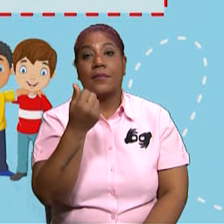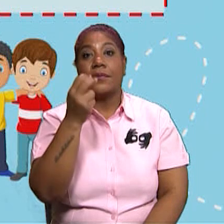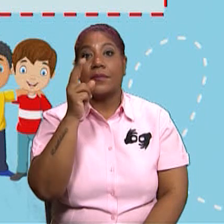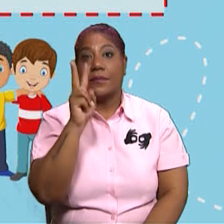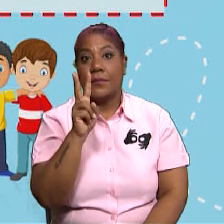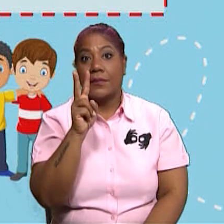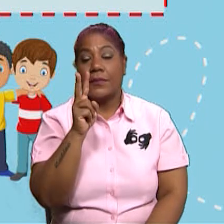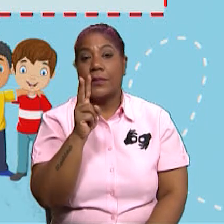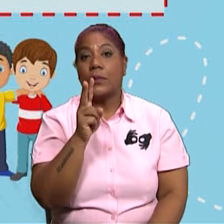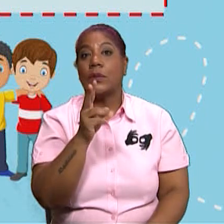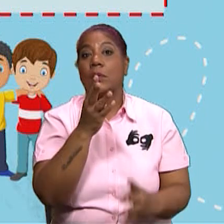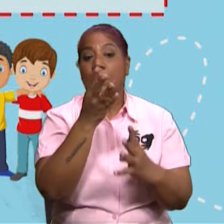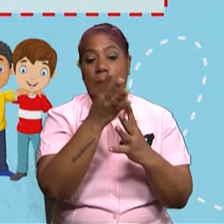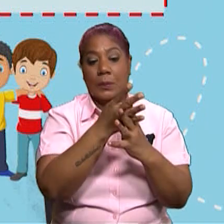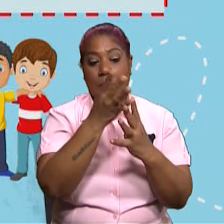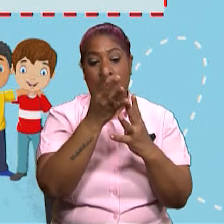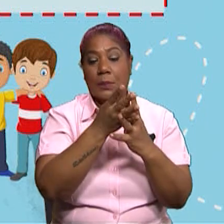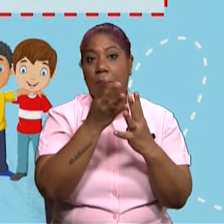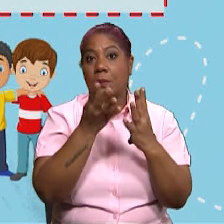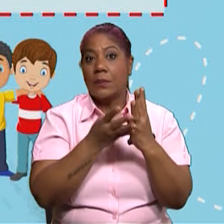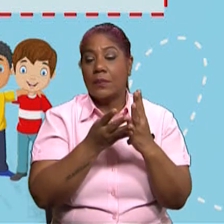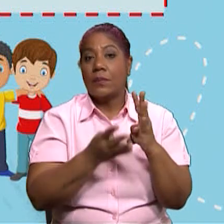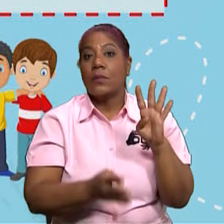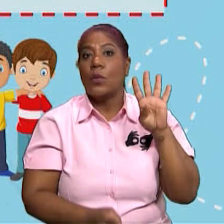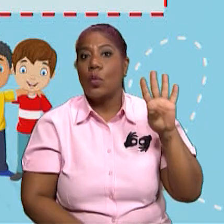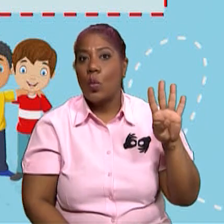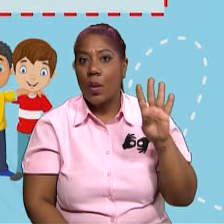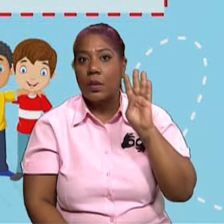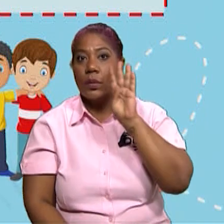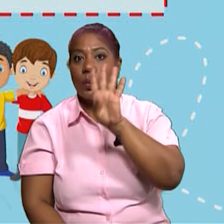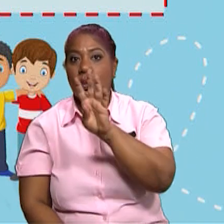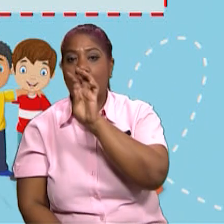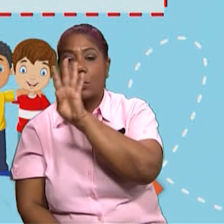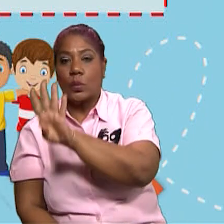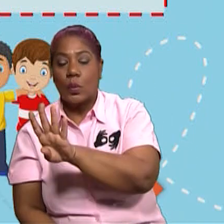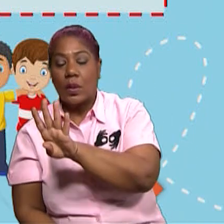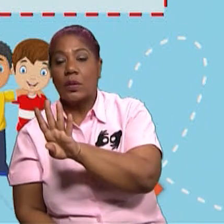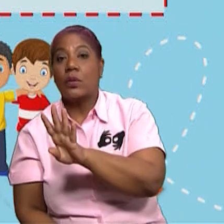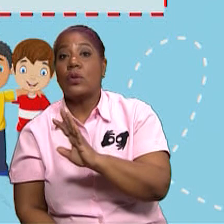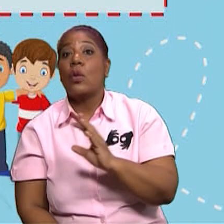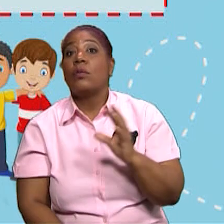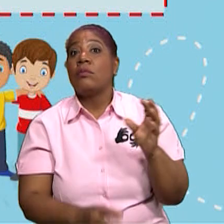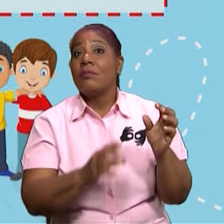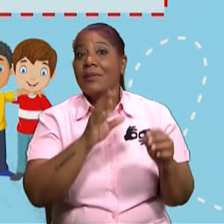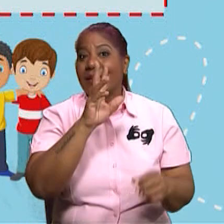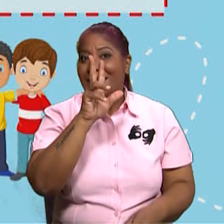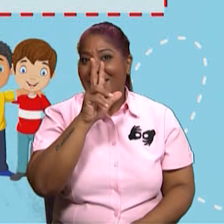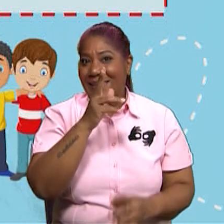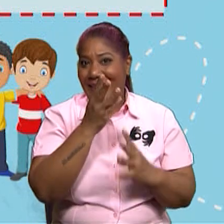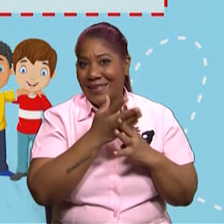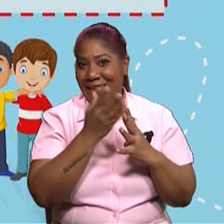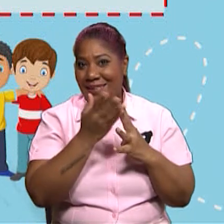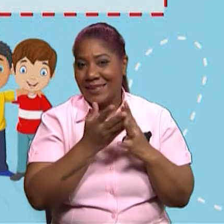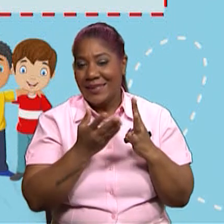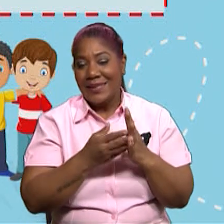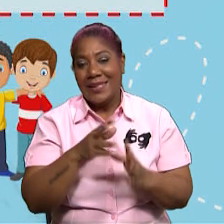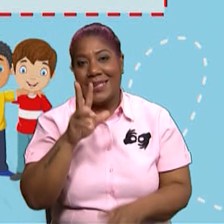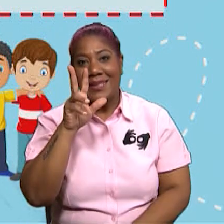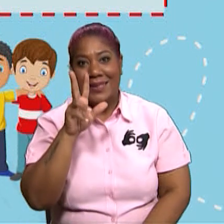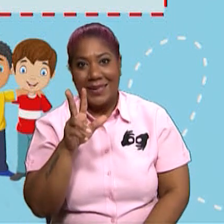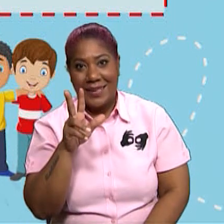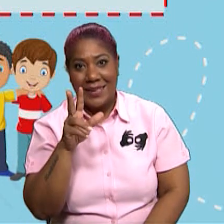estarían repartiendo a 3 personas. Para escribir esta operación, vamos a utilizar los